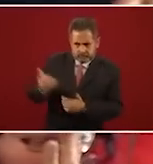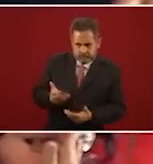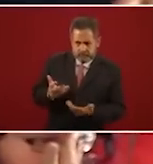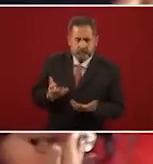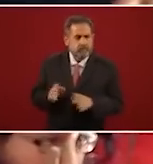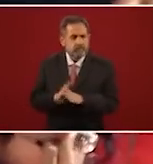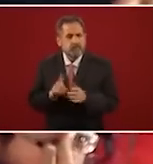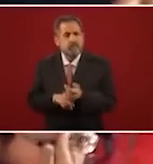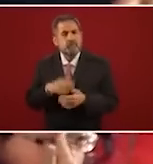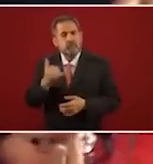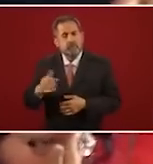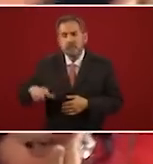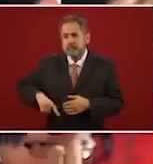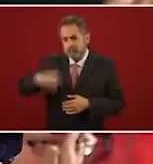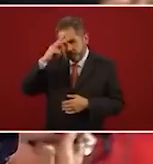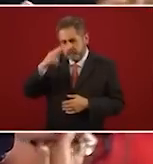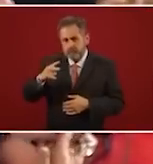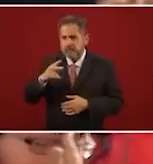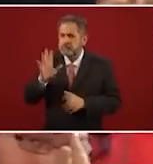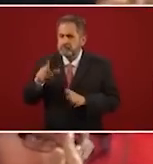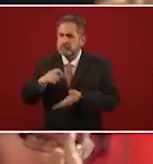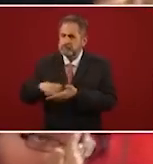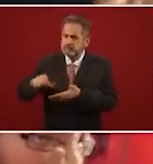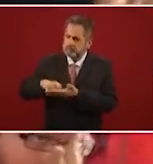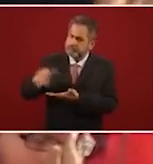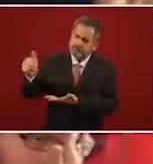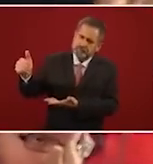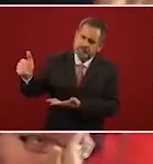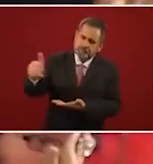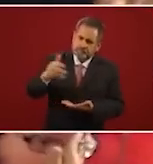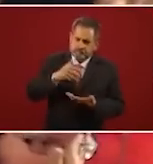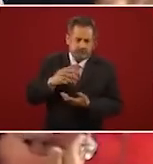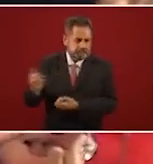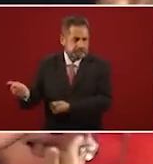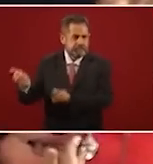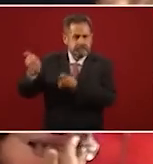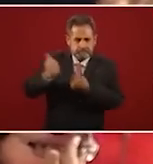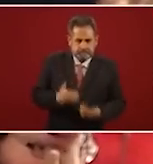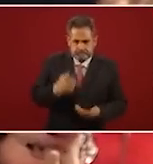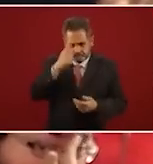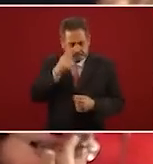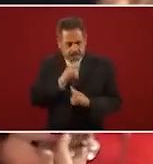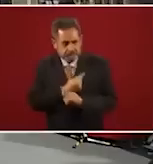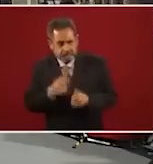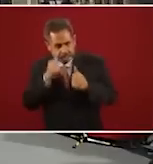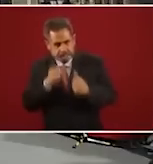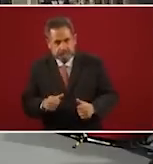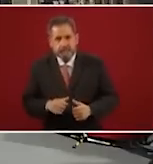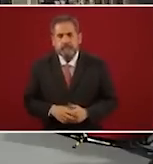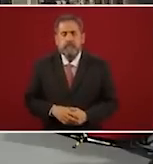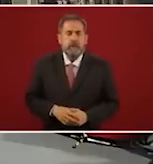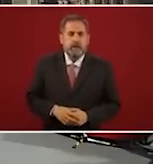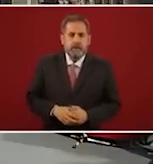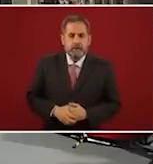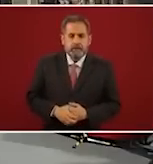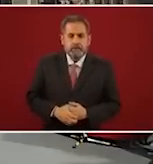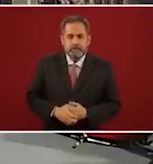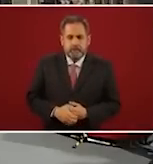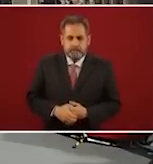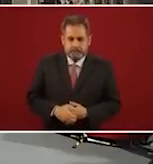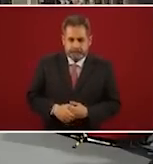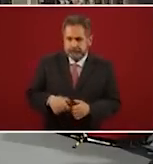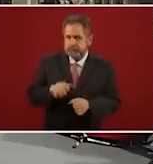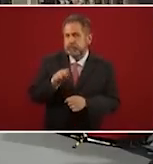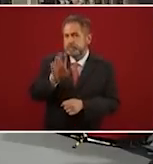el gobierno de México para adquirir esos aditamentos médicos para la atención de los niños? Tenemos